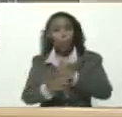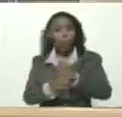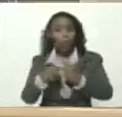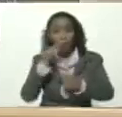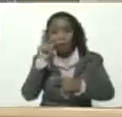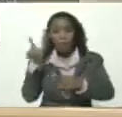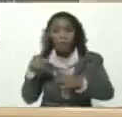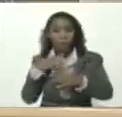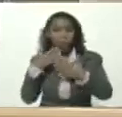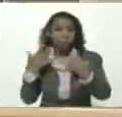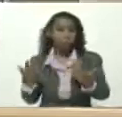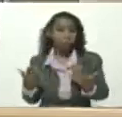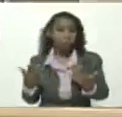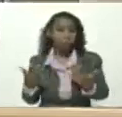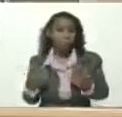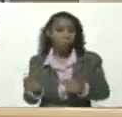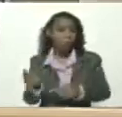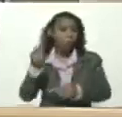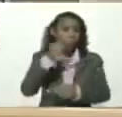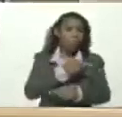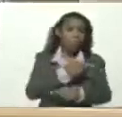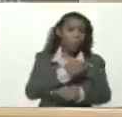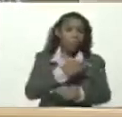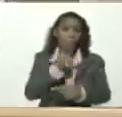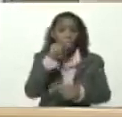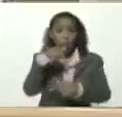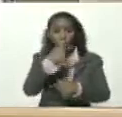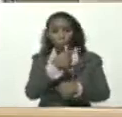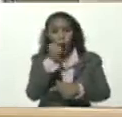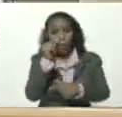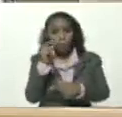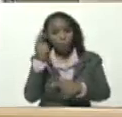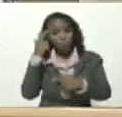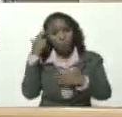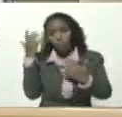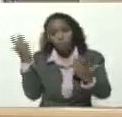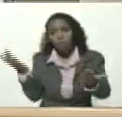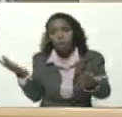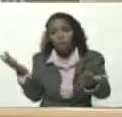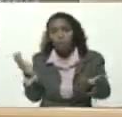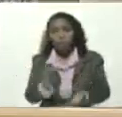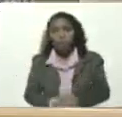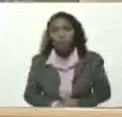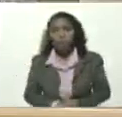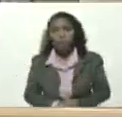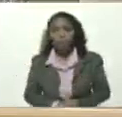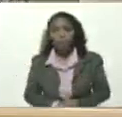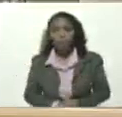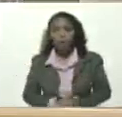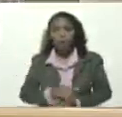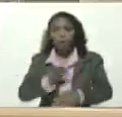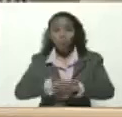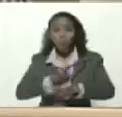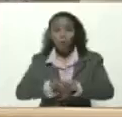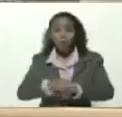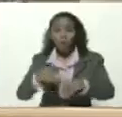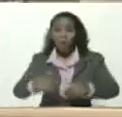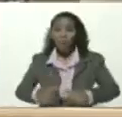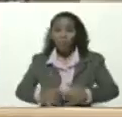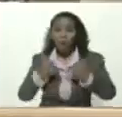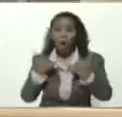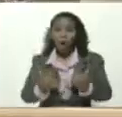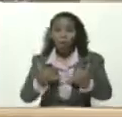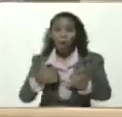es por Antonio y no lo sabe. Por eso el esfuerzo que nos toca ahora al